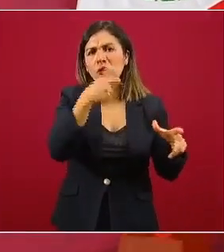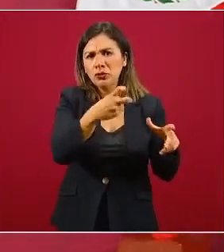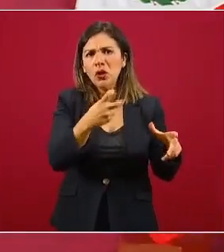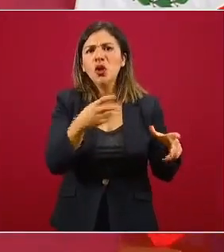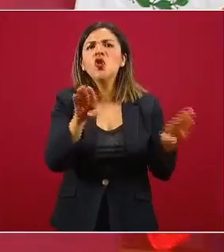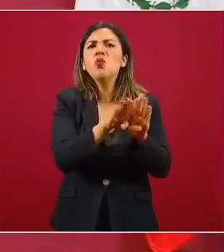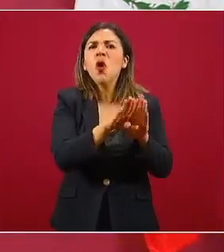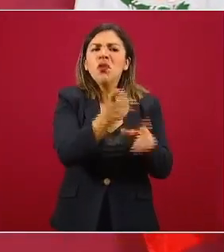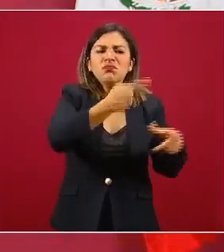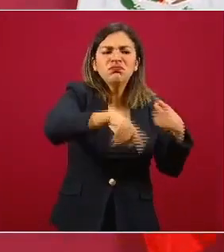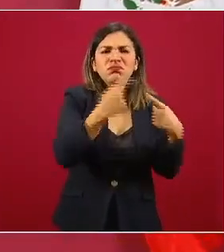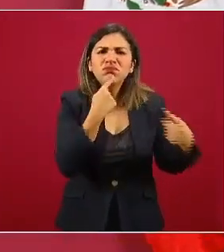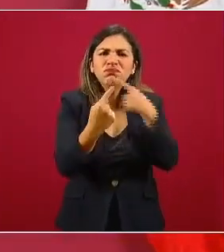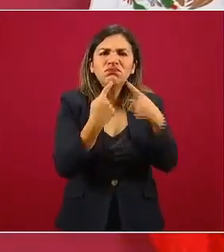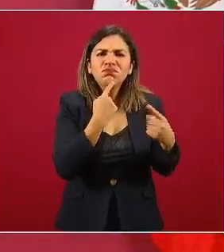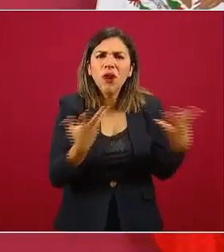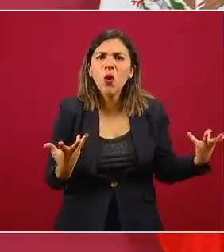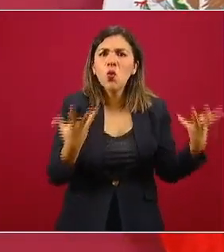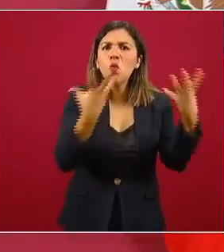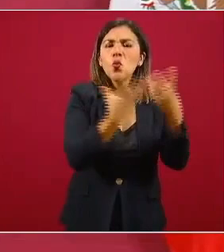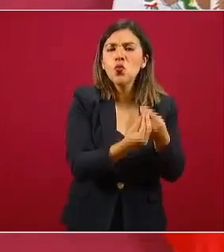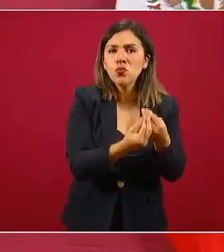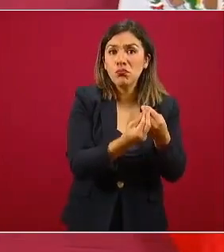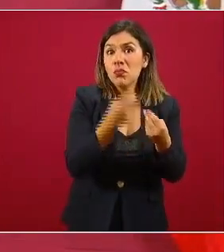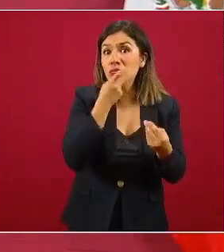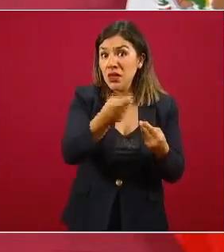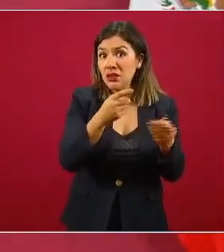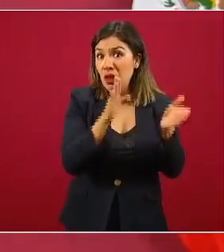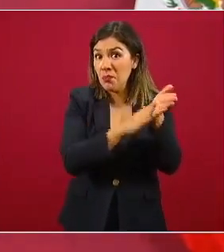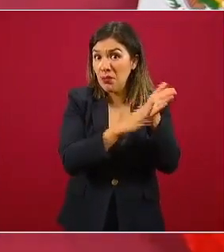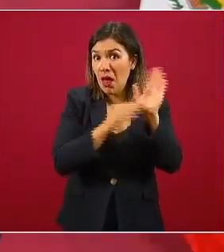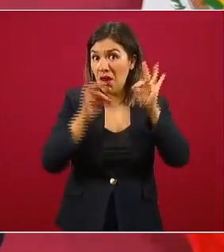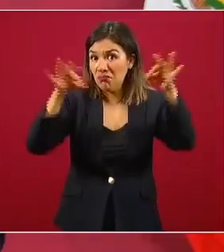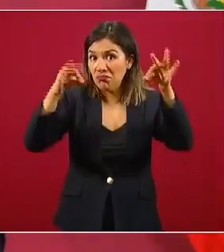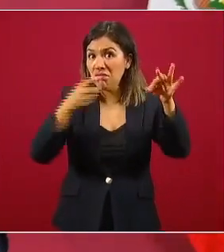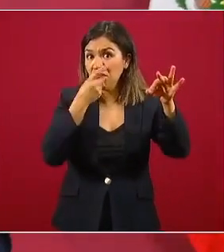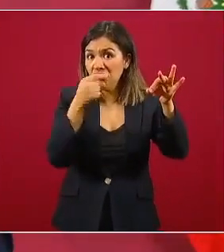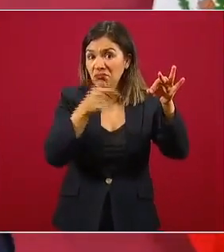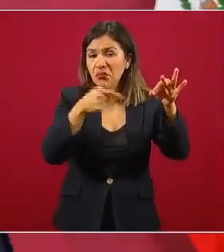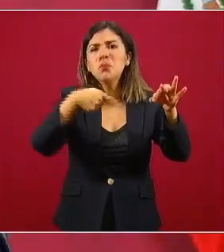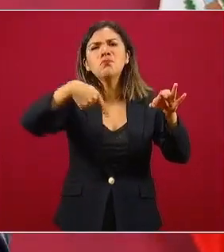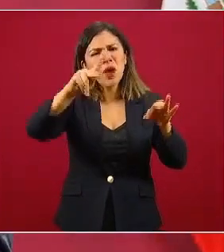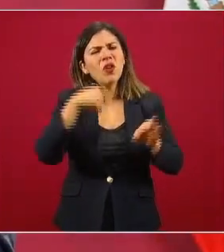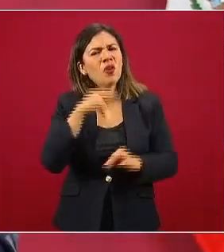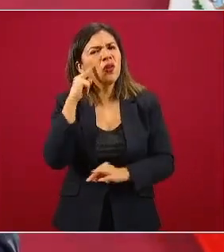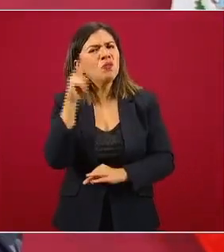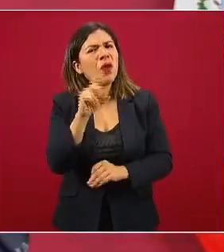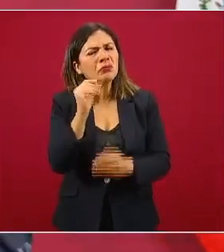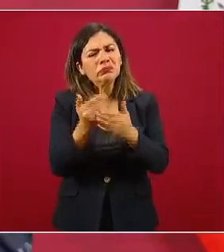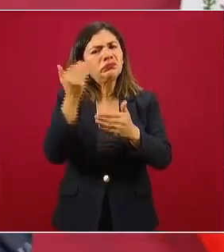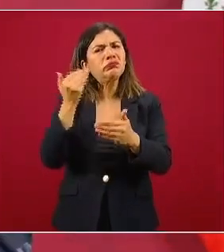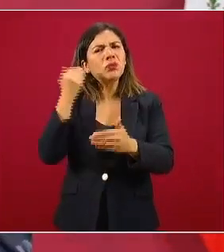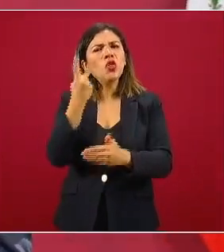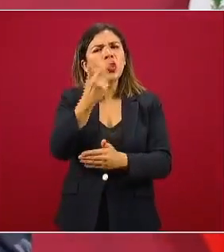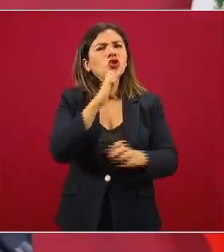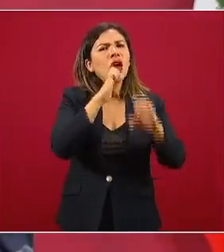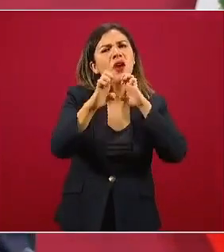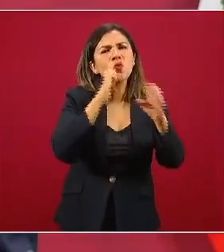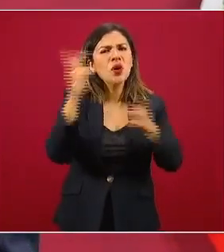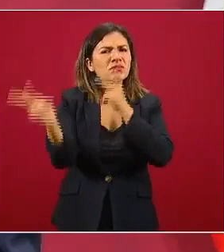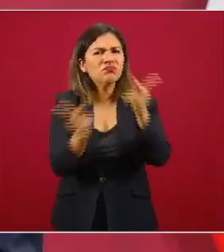unirnos todos. Pues lo dicen en el documento, pero he visto últimamente 2 encuestas.